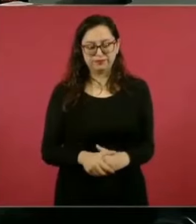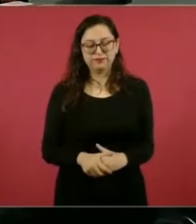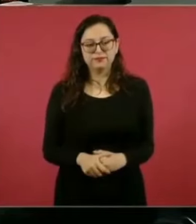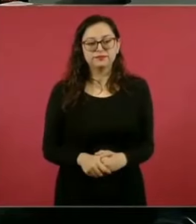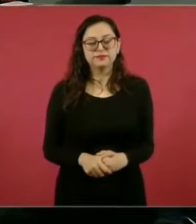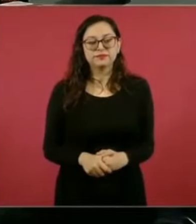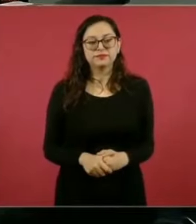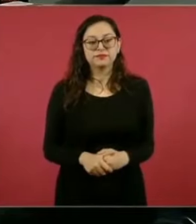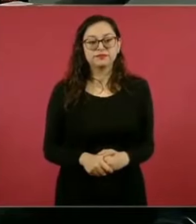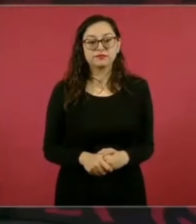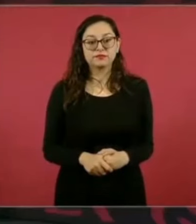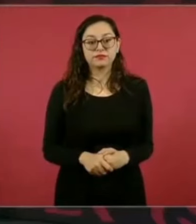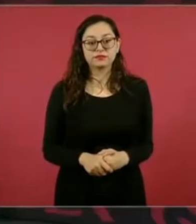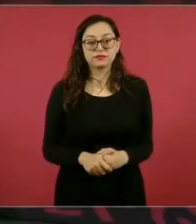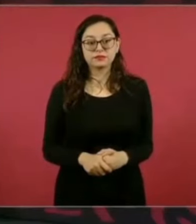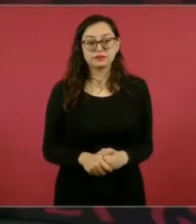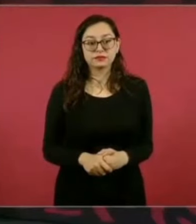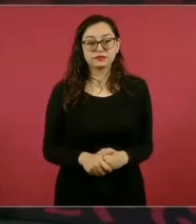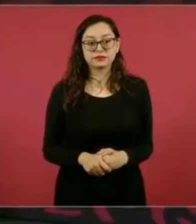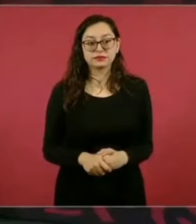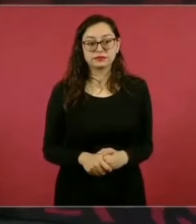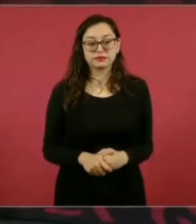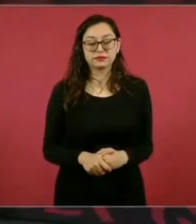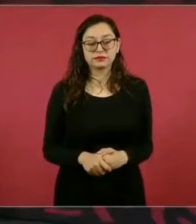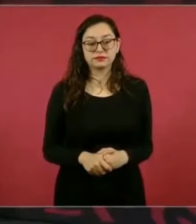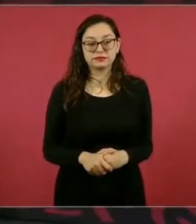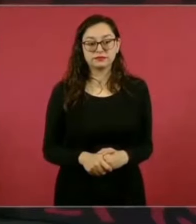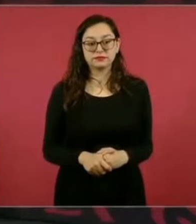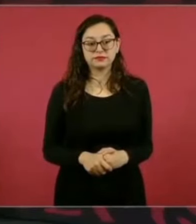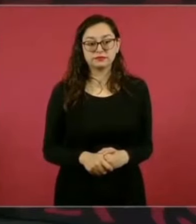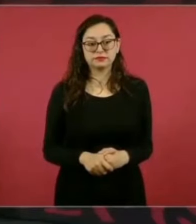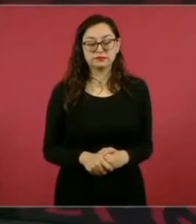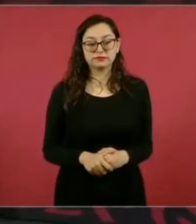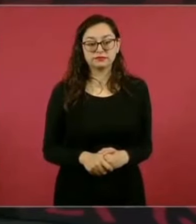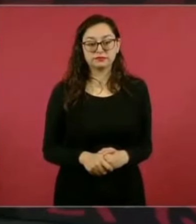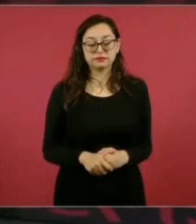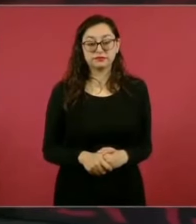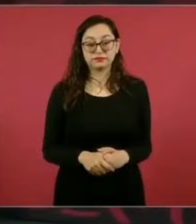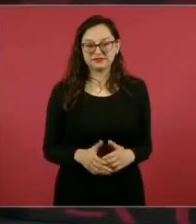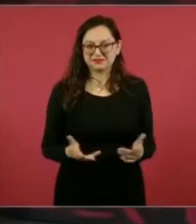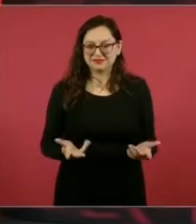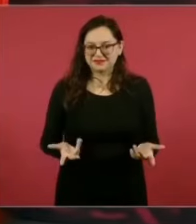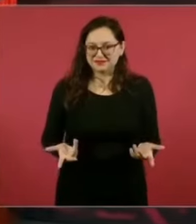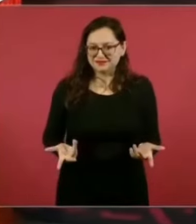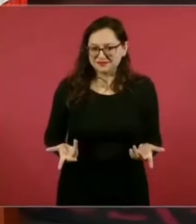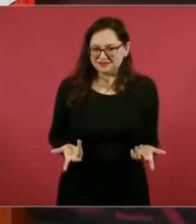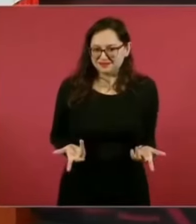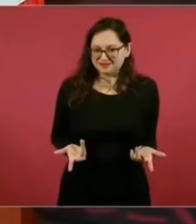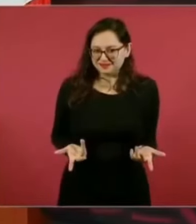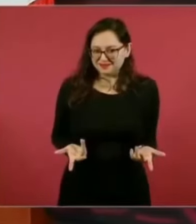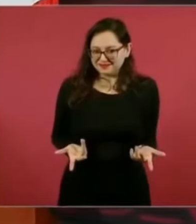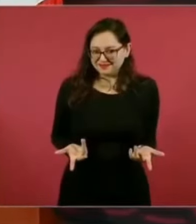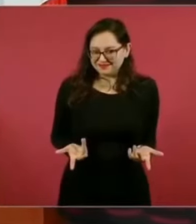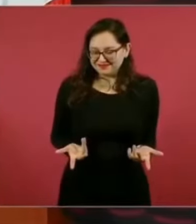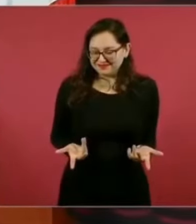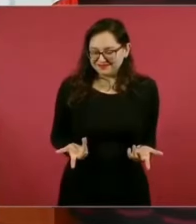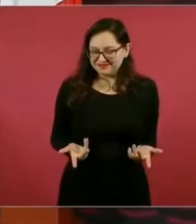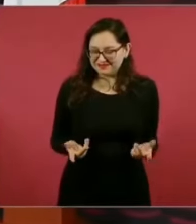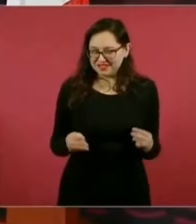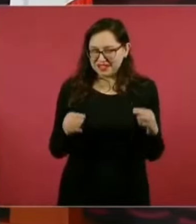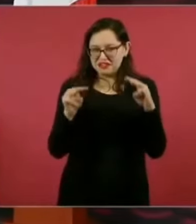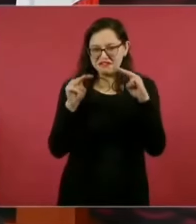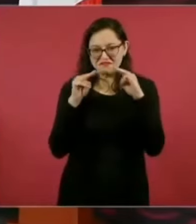Lo que está planteando es que los actos